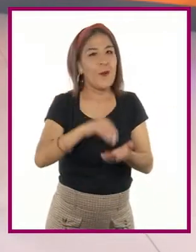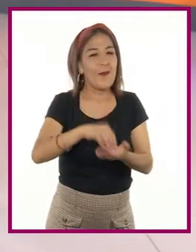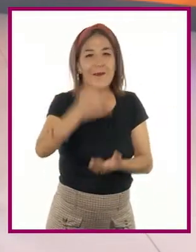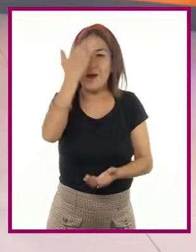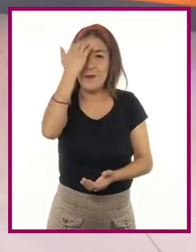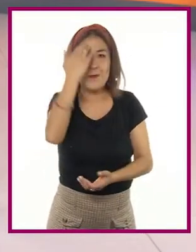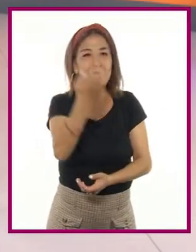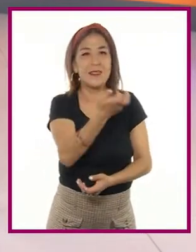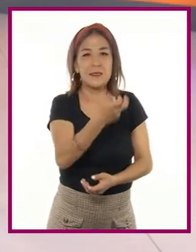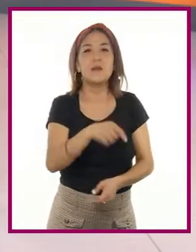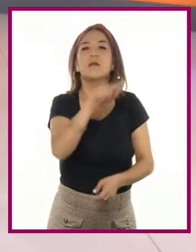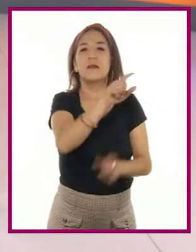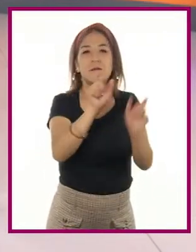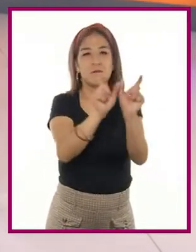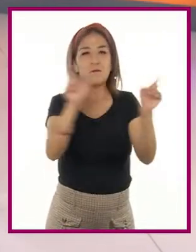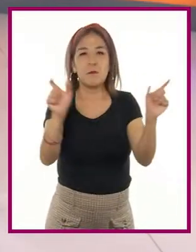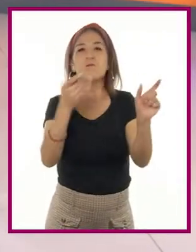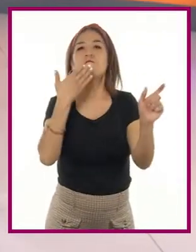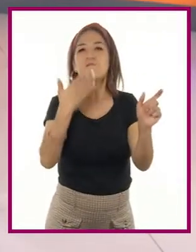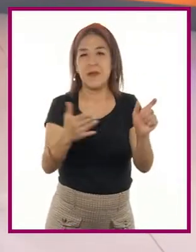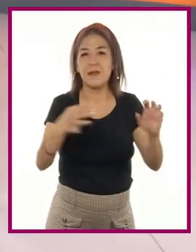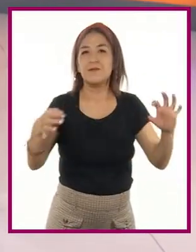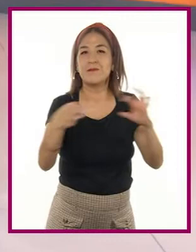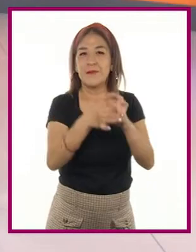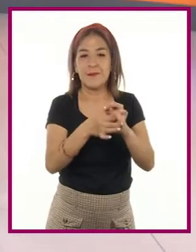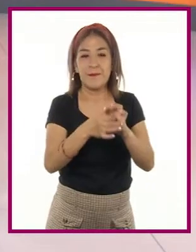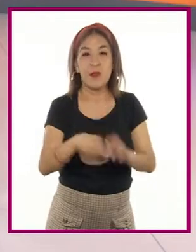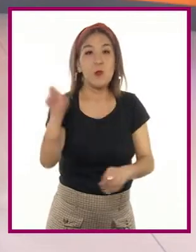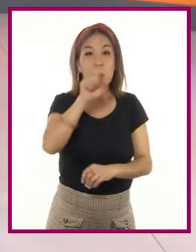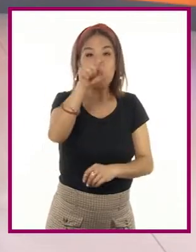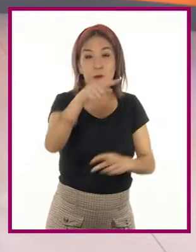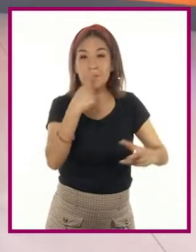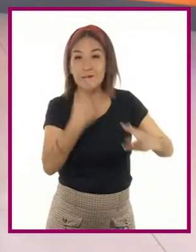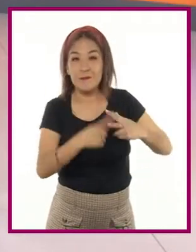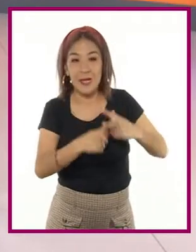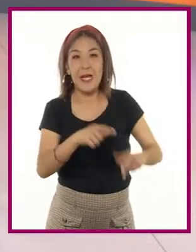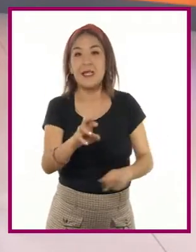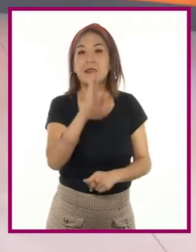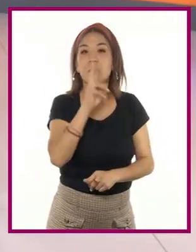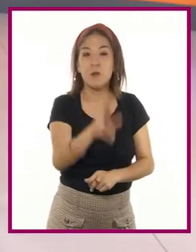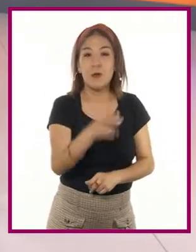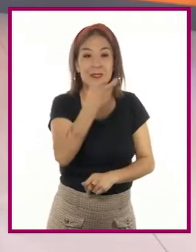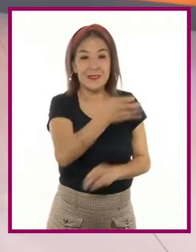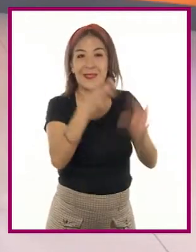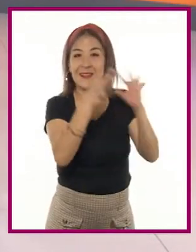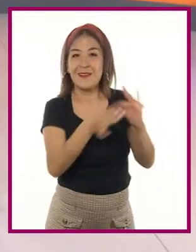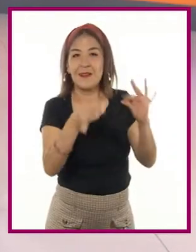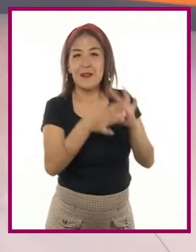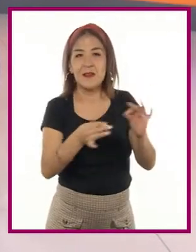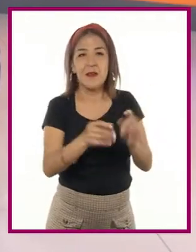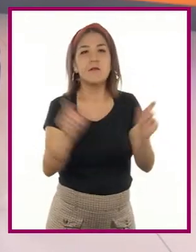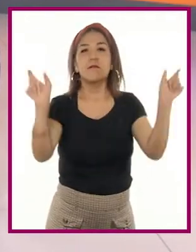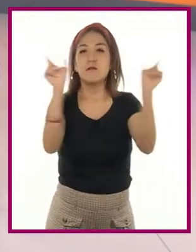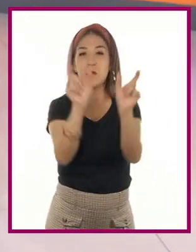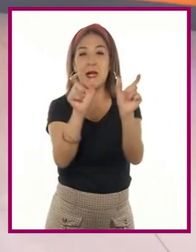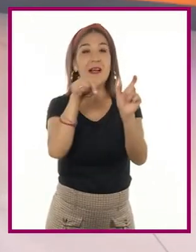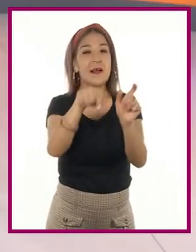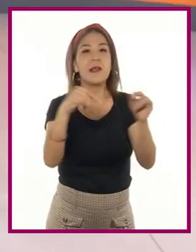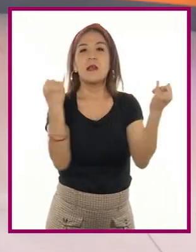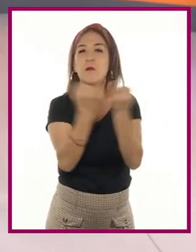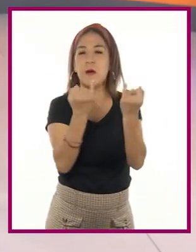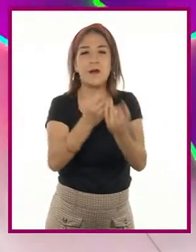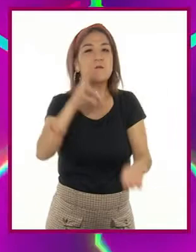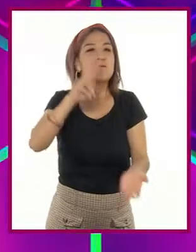hace verdadera la ecuación es decir que al realizar las operaciones indicadas ambos miembros de la igualdad sean